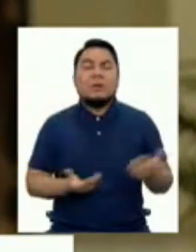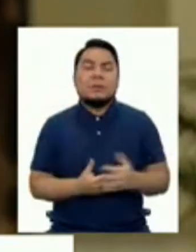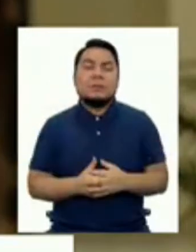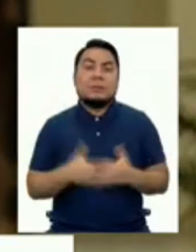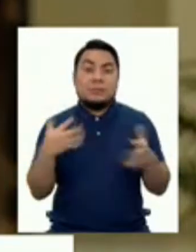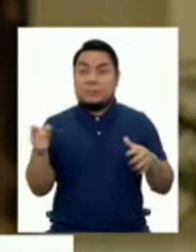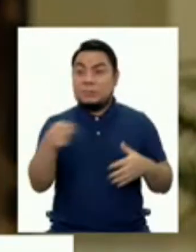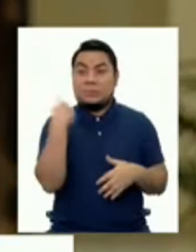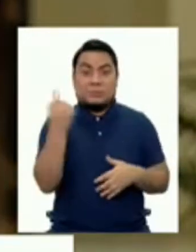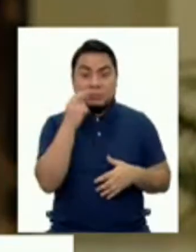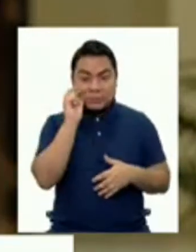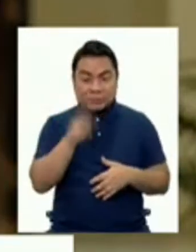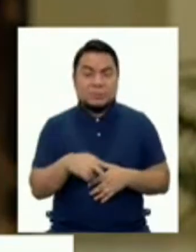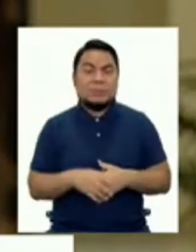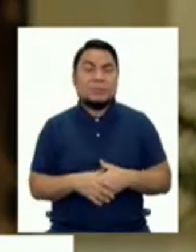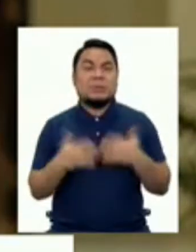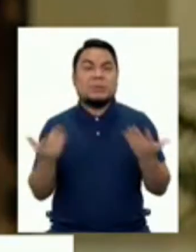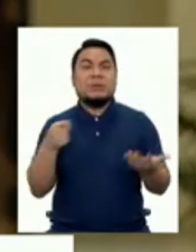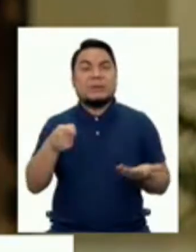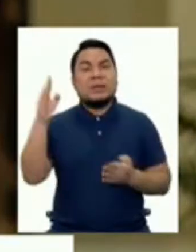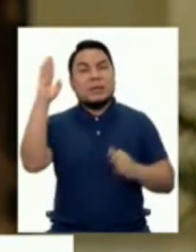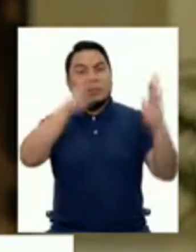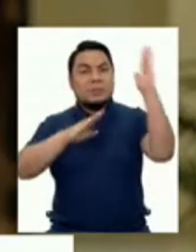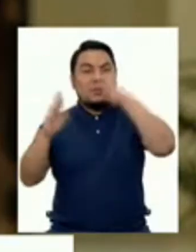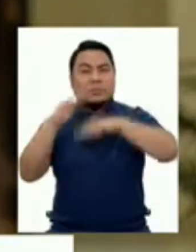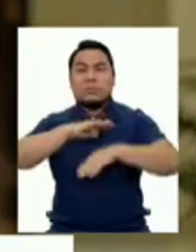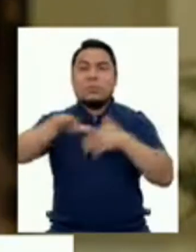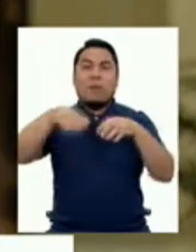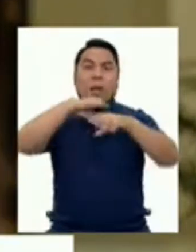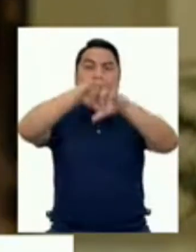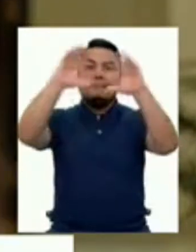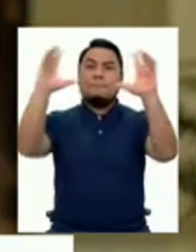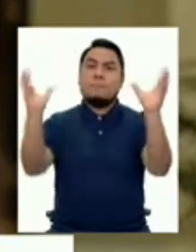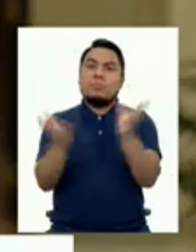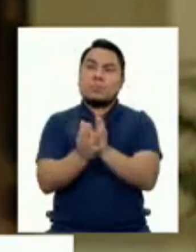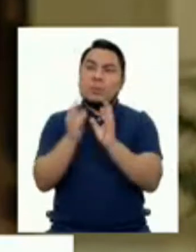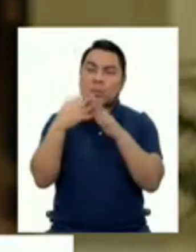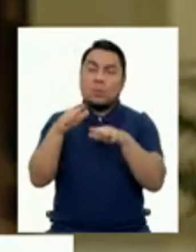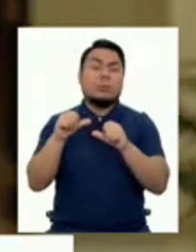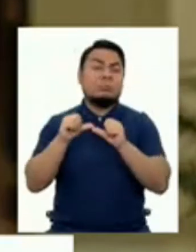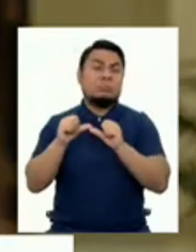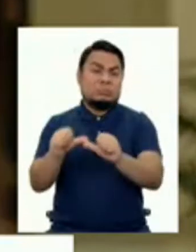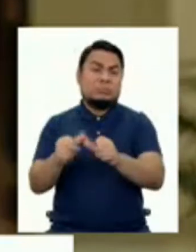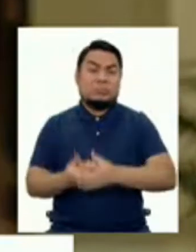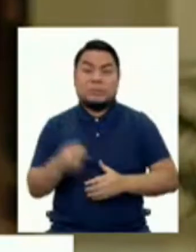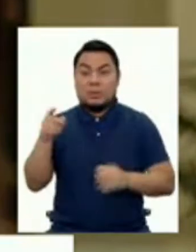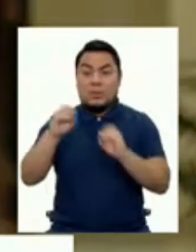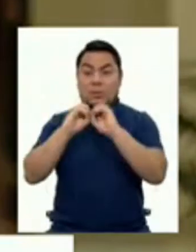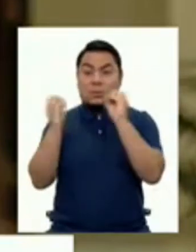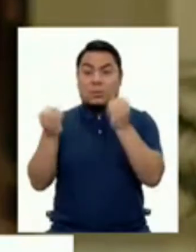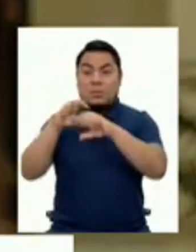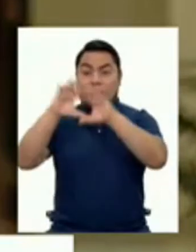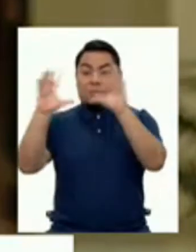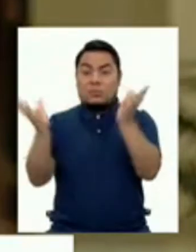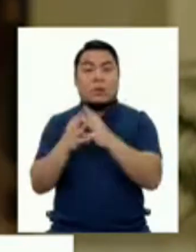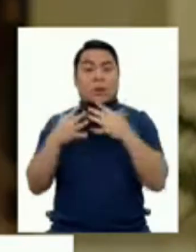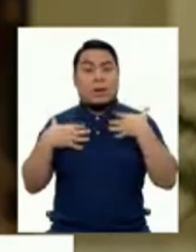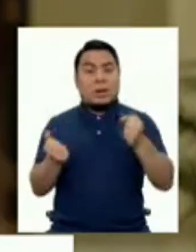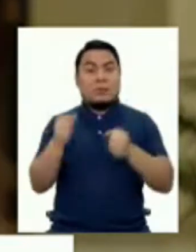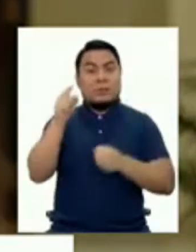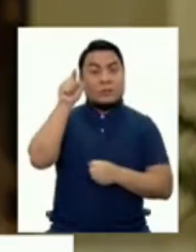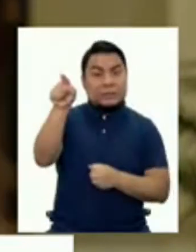todos que la preocupación a nivel mundial continúa. La Organización Mundial de la Salud